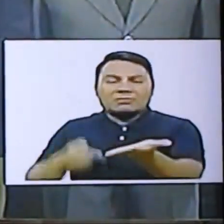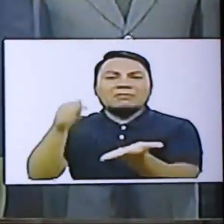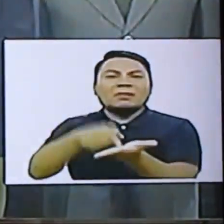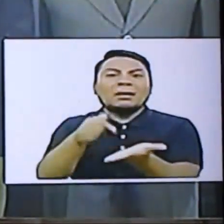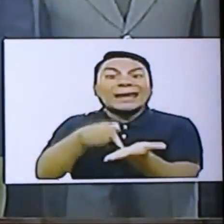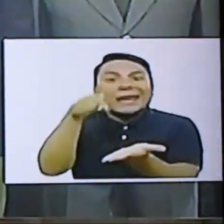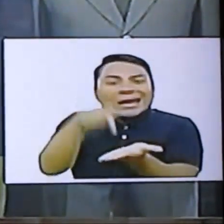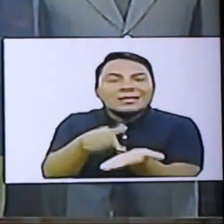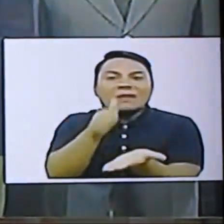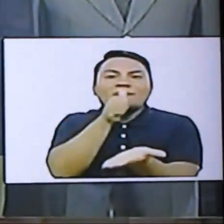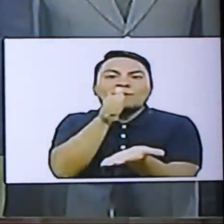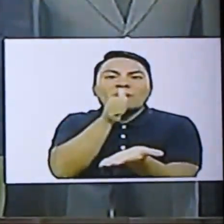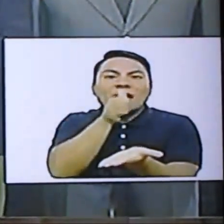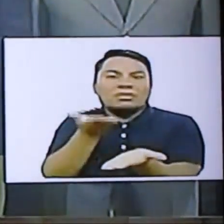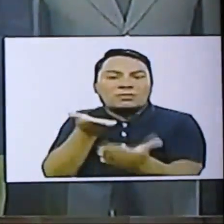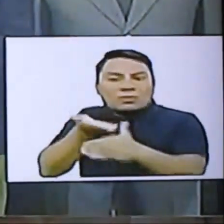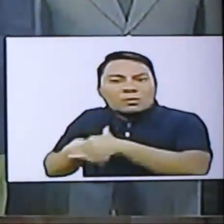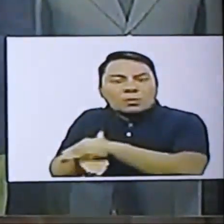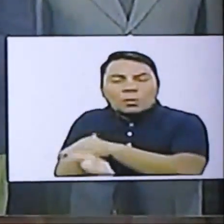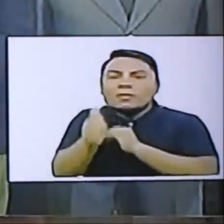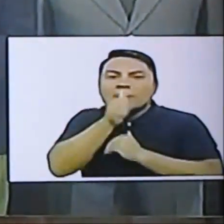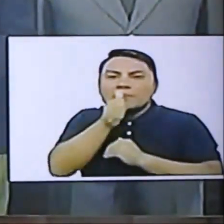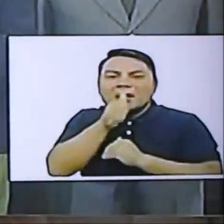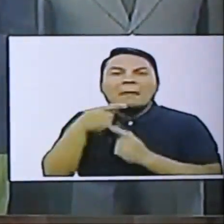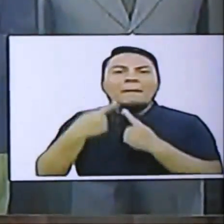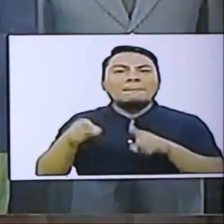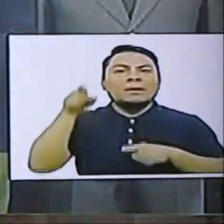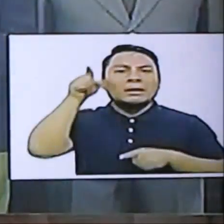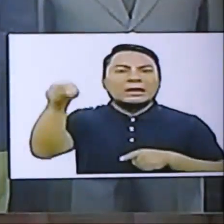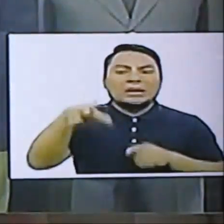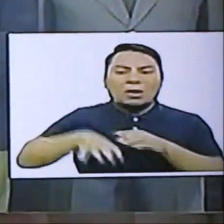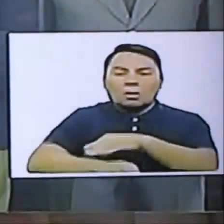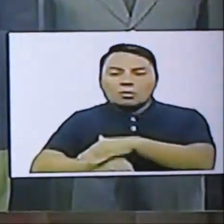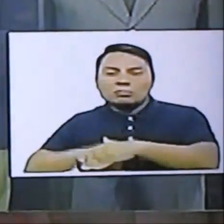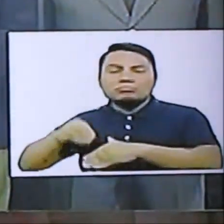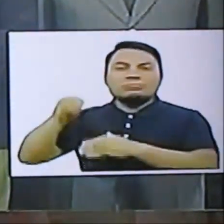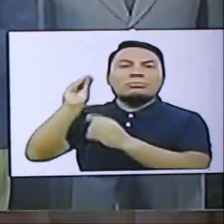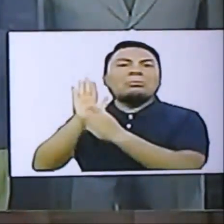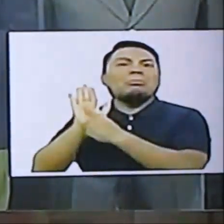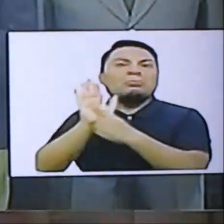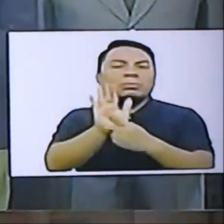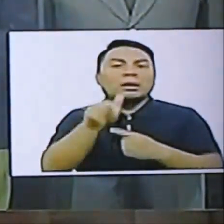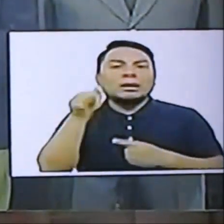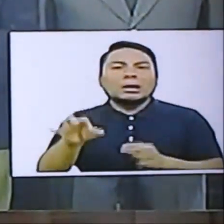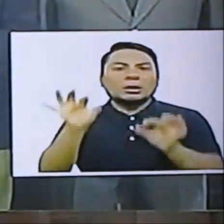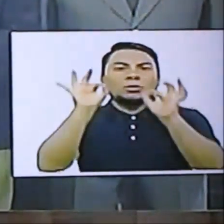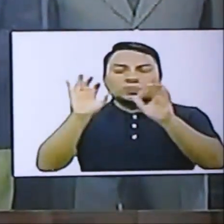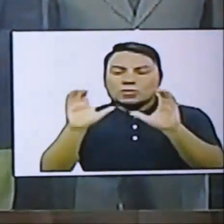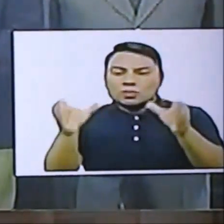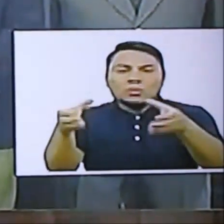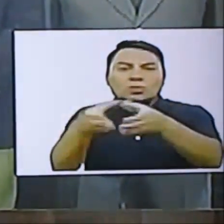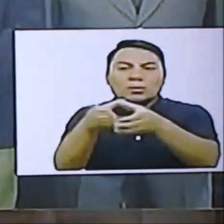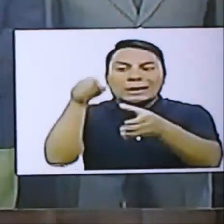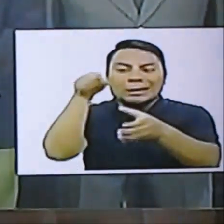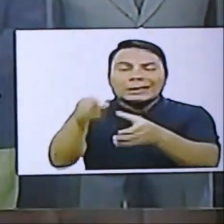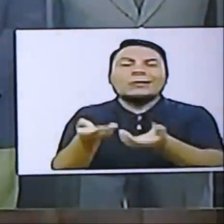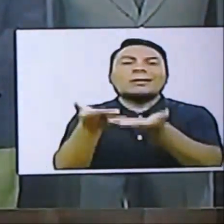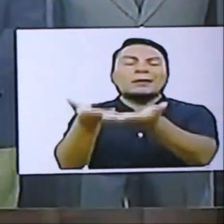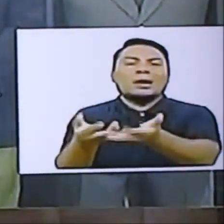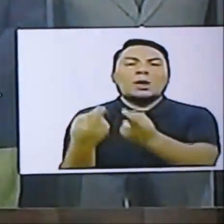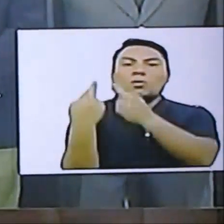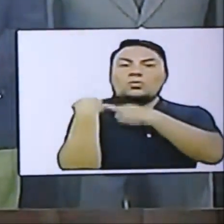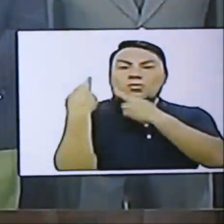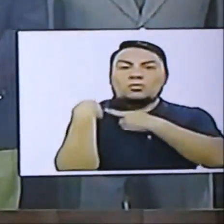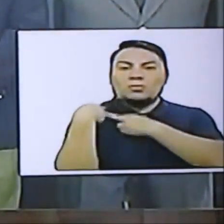reservado que fueron destinados exclusivamente a la comisión investigadora